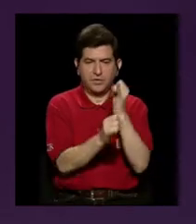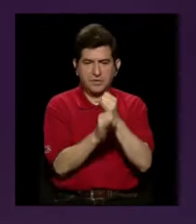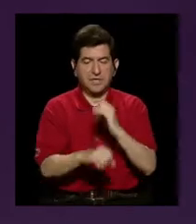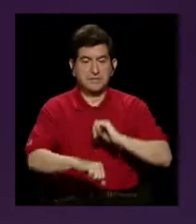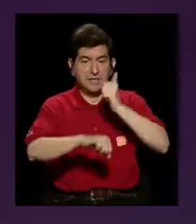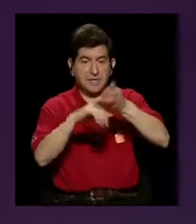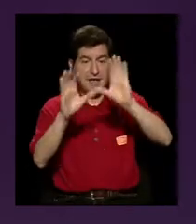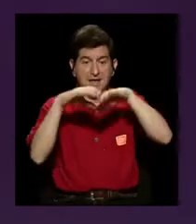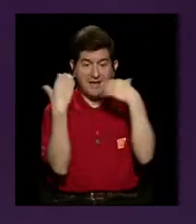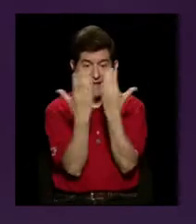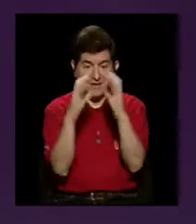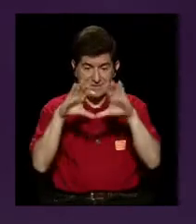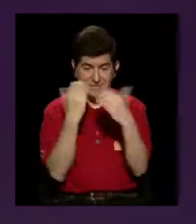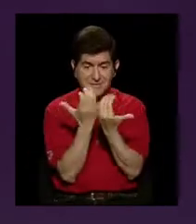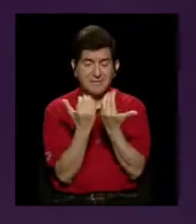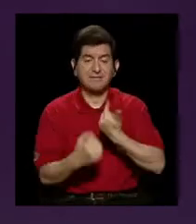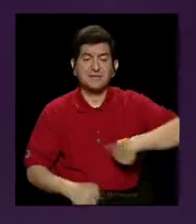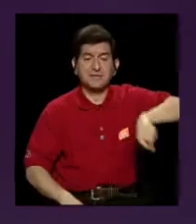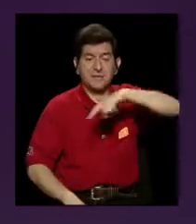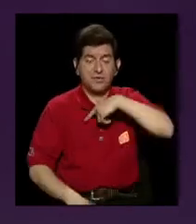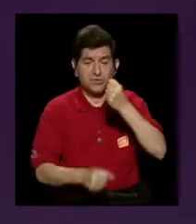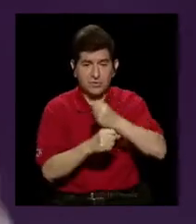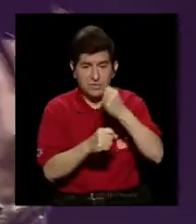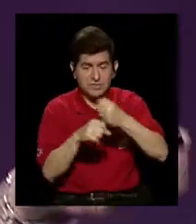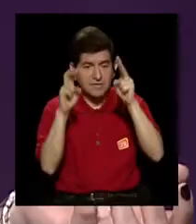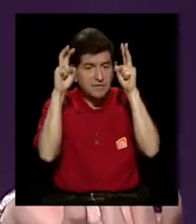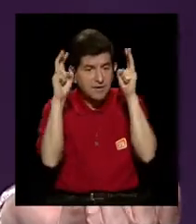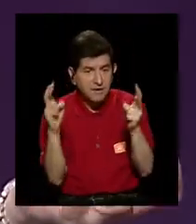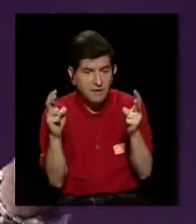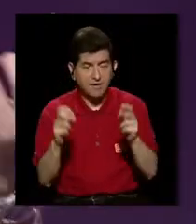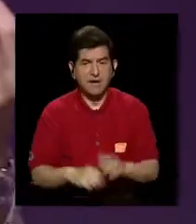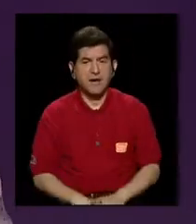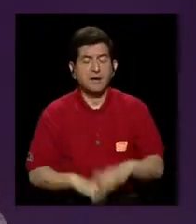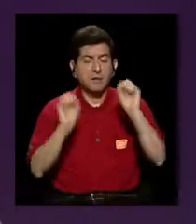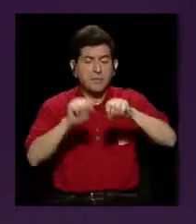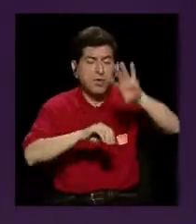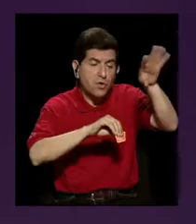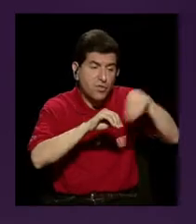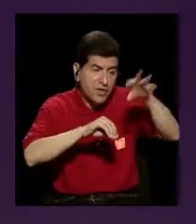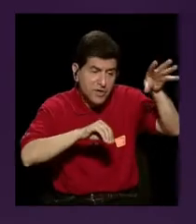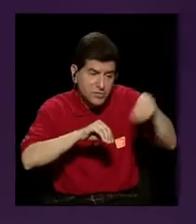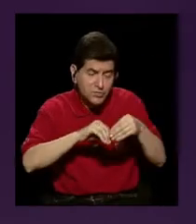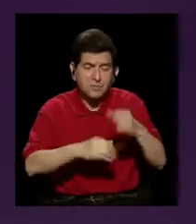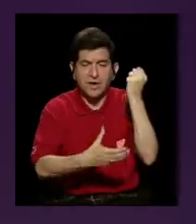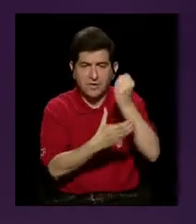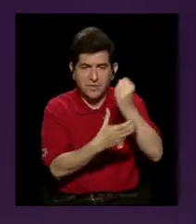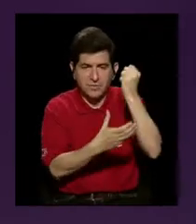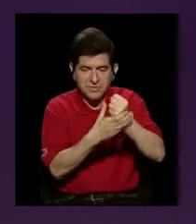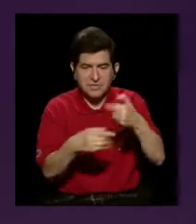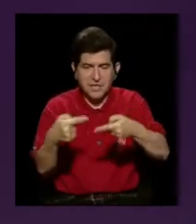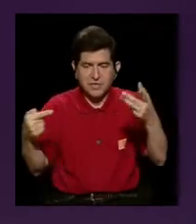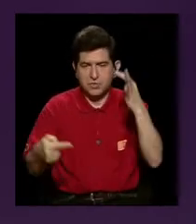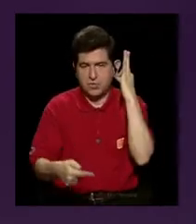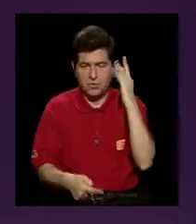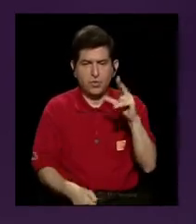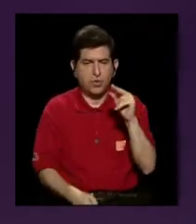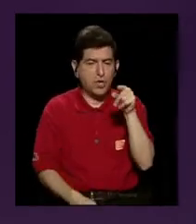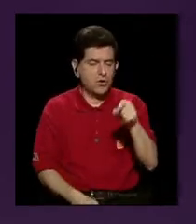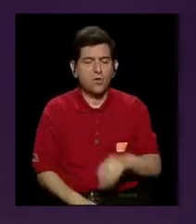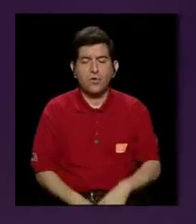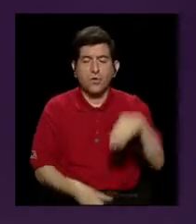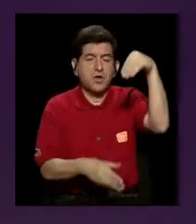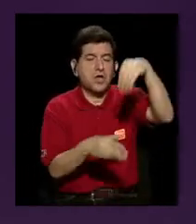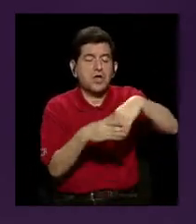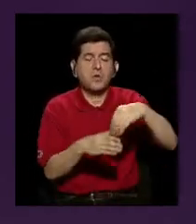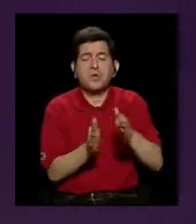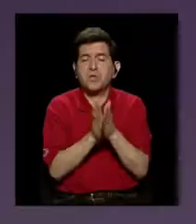otra categoría que nos permita a nosotras, quienes trabajamos en este tema, sumarlas como femicidios y que no